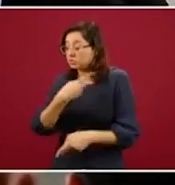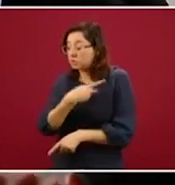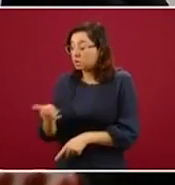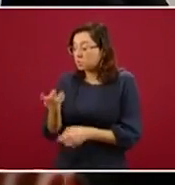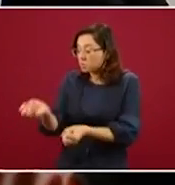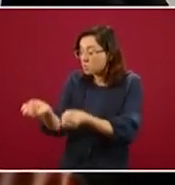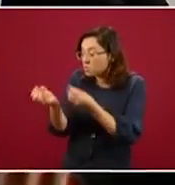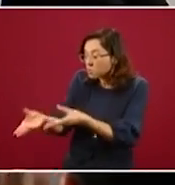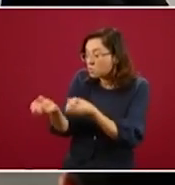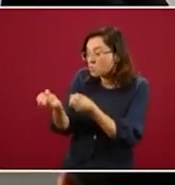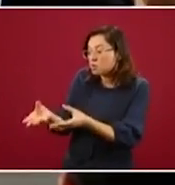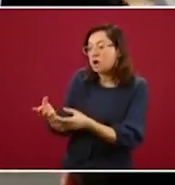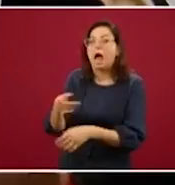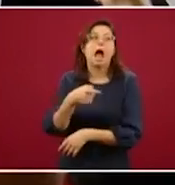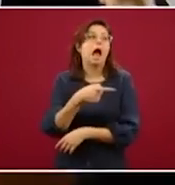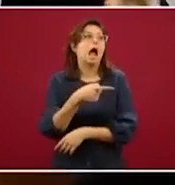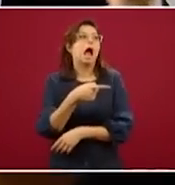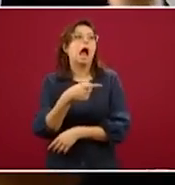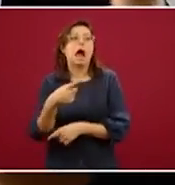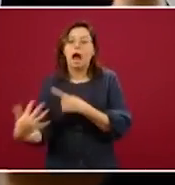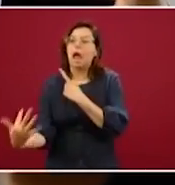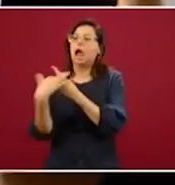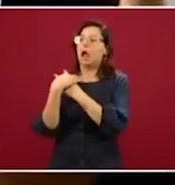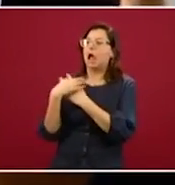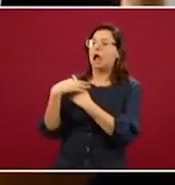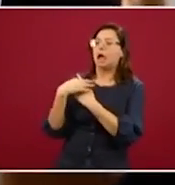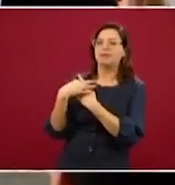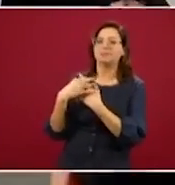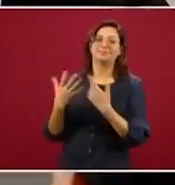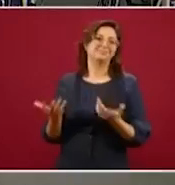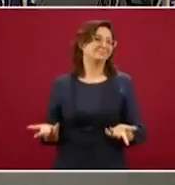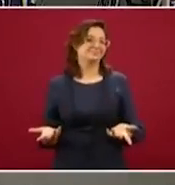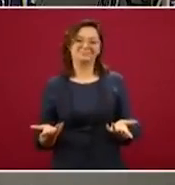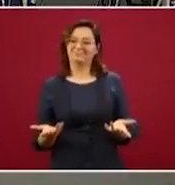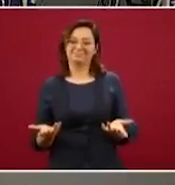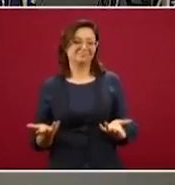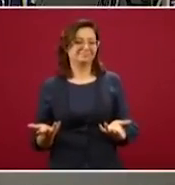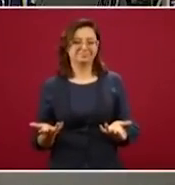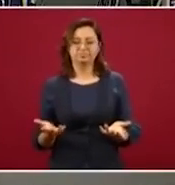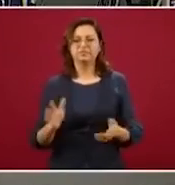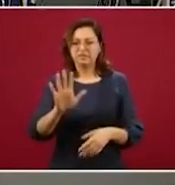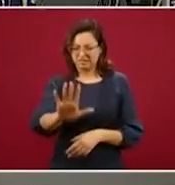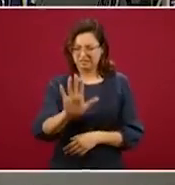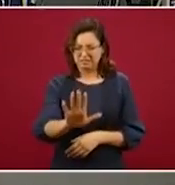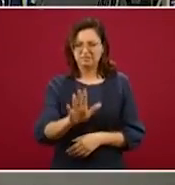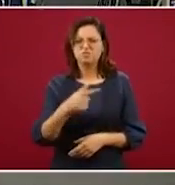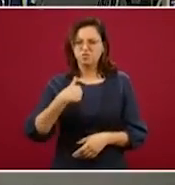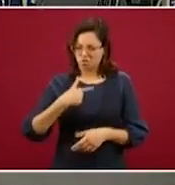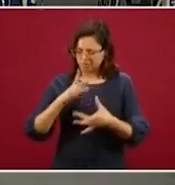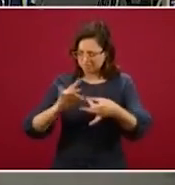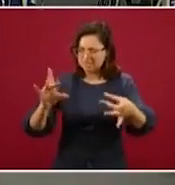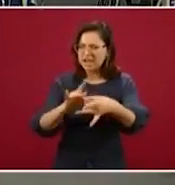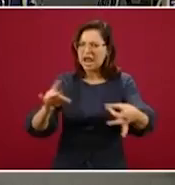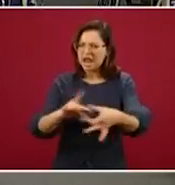es paternalismo, es populismo, pero no, es que es muy interesante déjenme hablar.